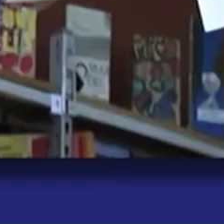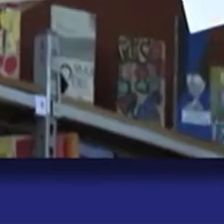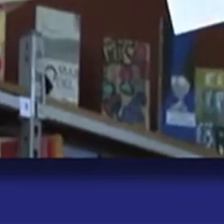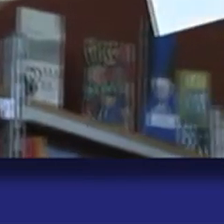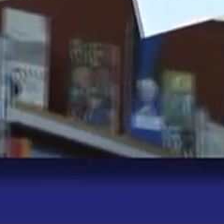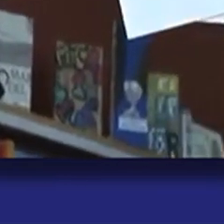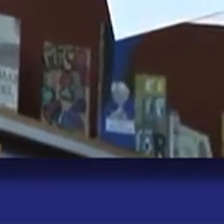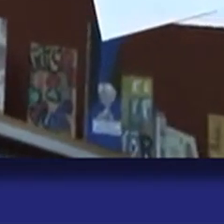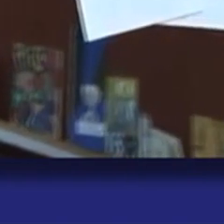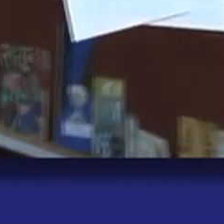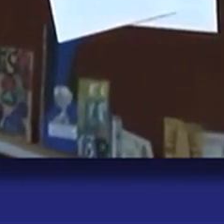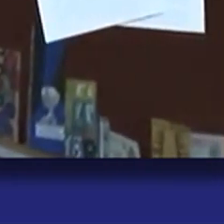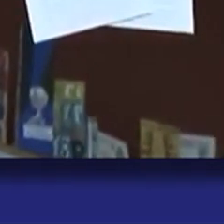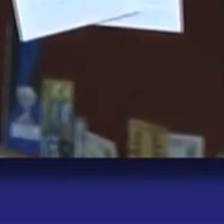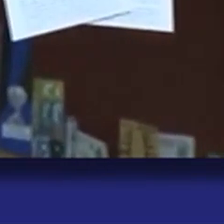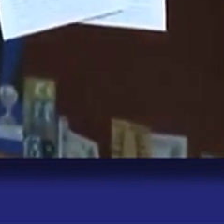fatalidad?